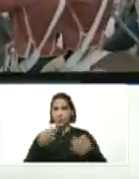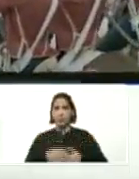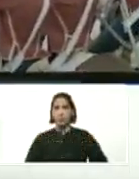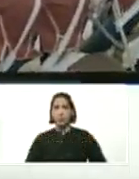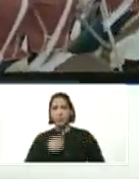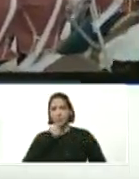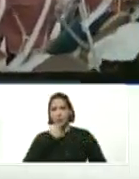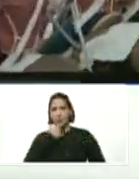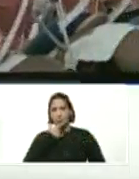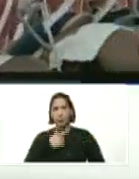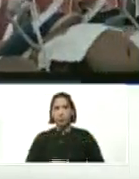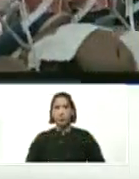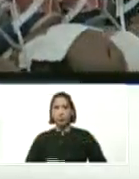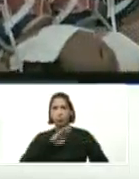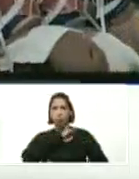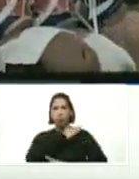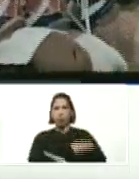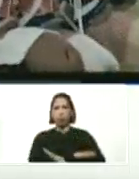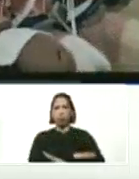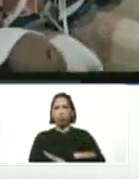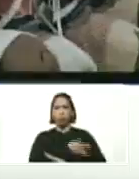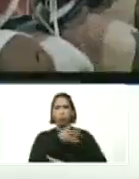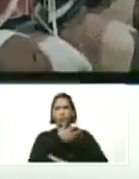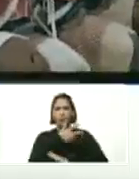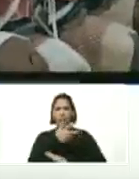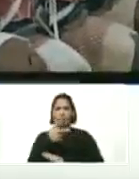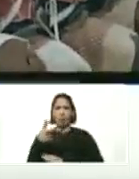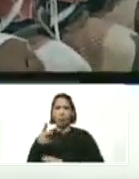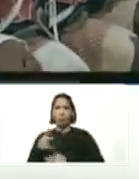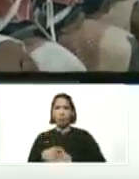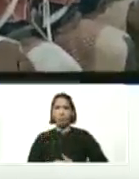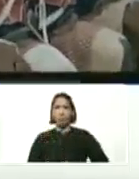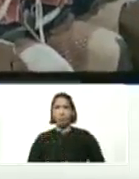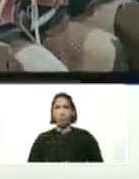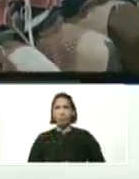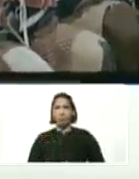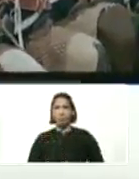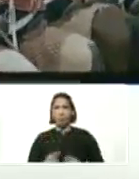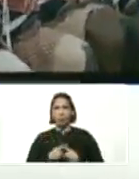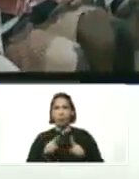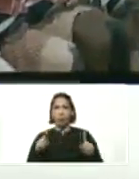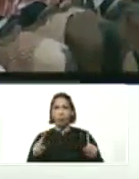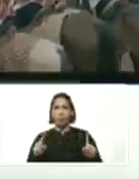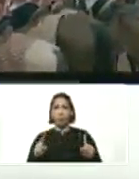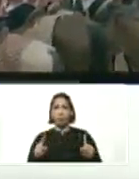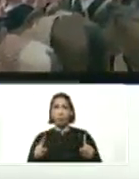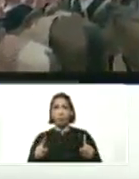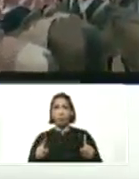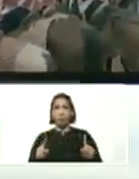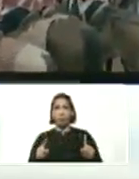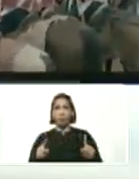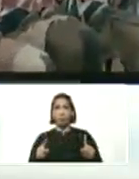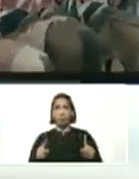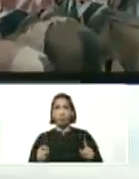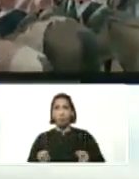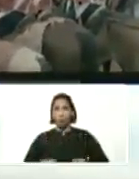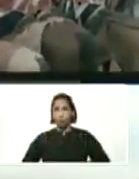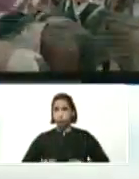bello, poderoso. Este video para el estreno